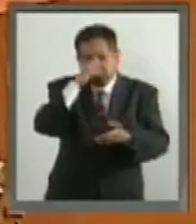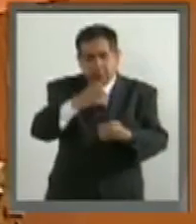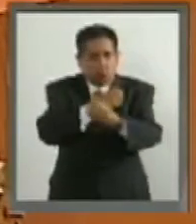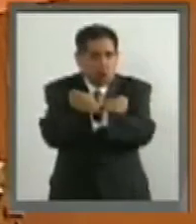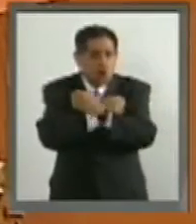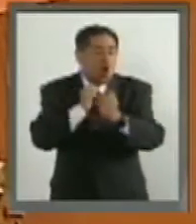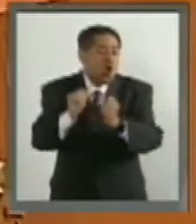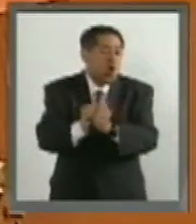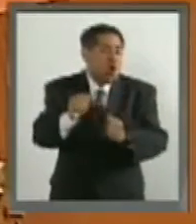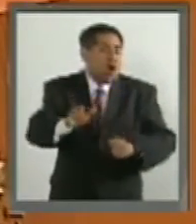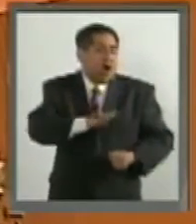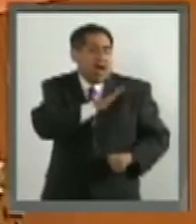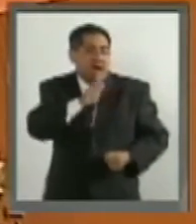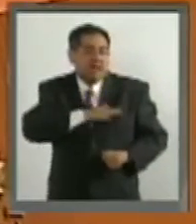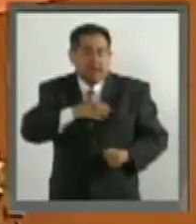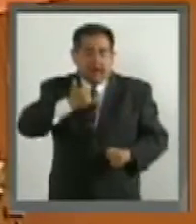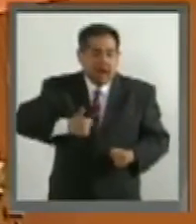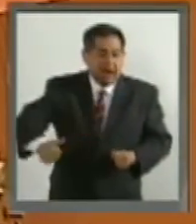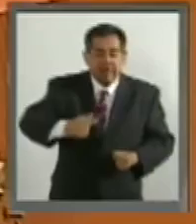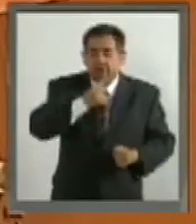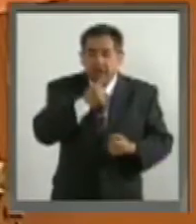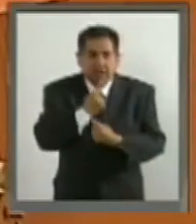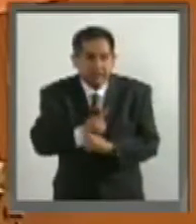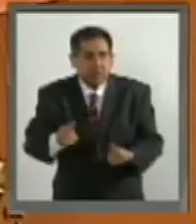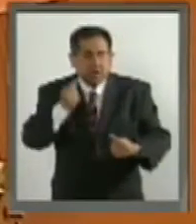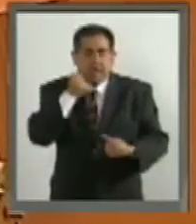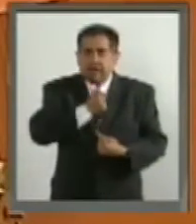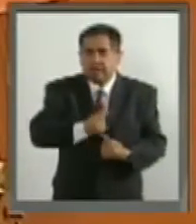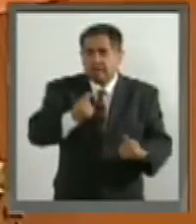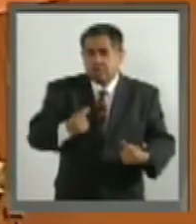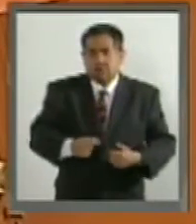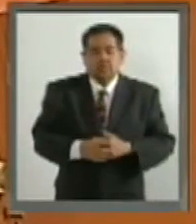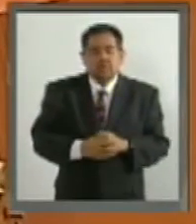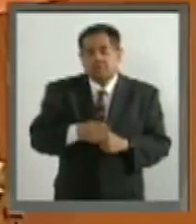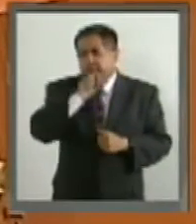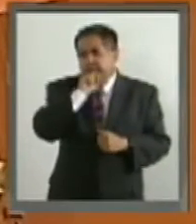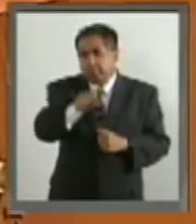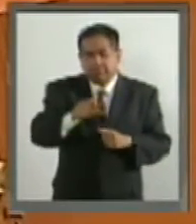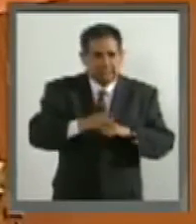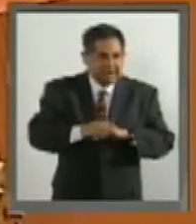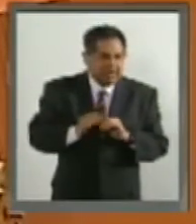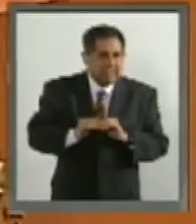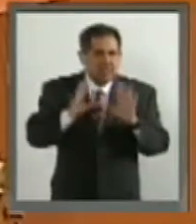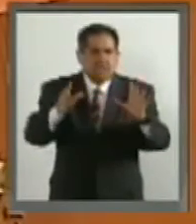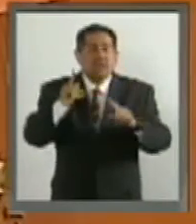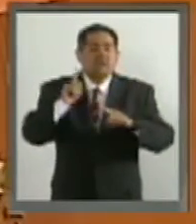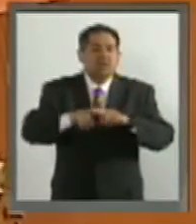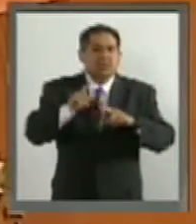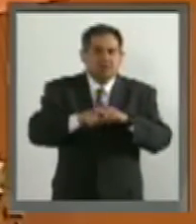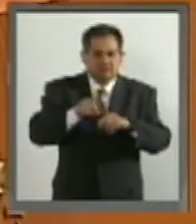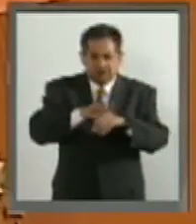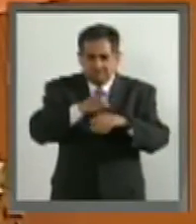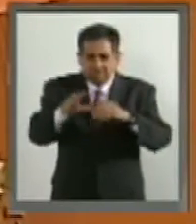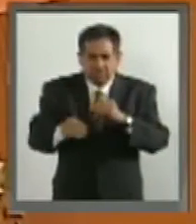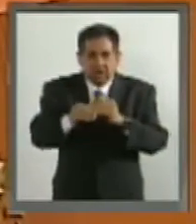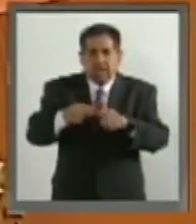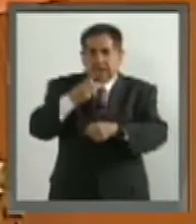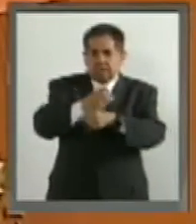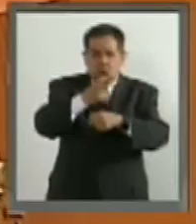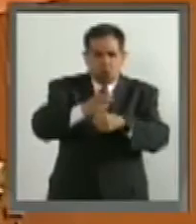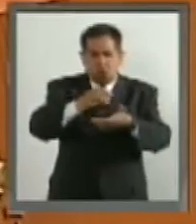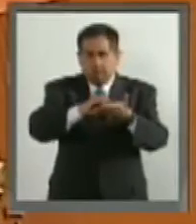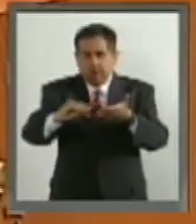de calidad en cada niña y en cada niño. Y, por supuesto, el agregado en el segundo